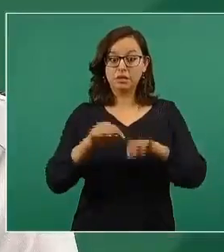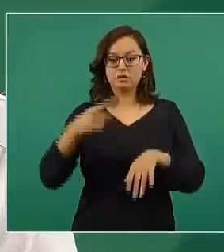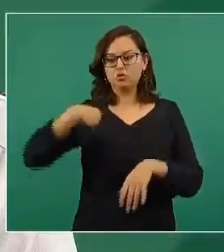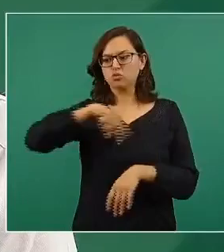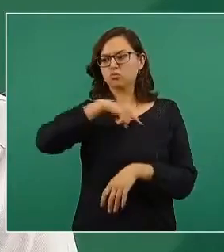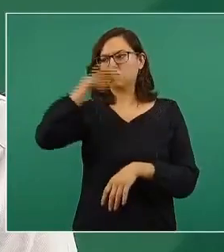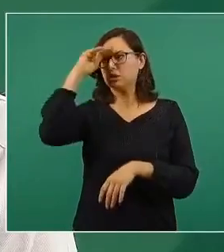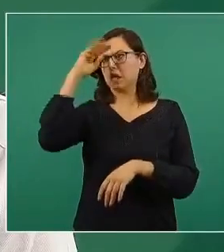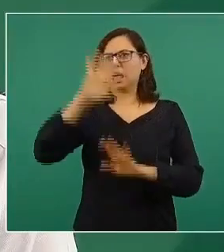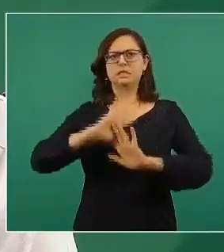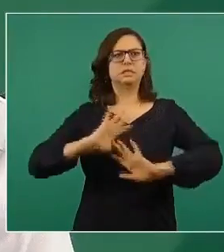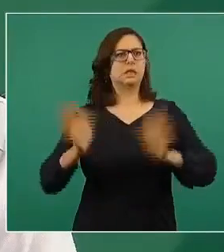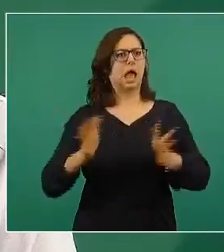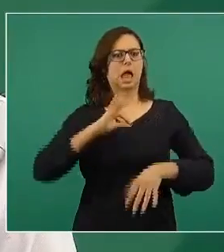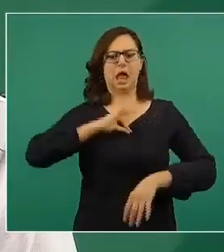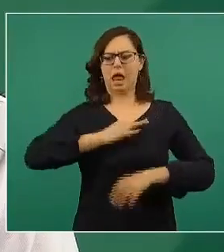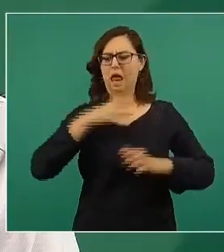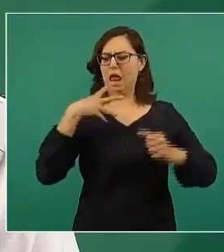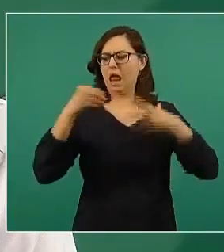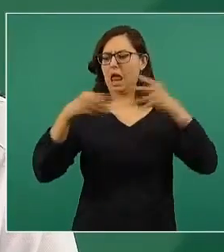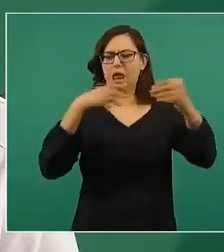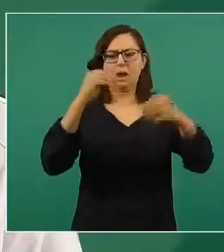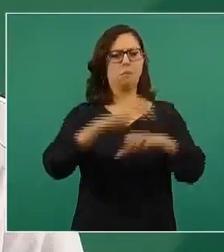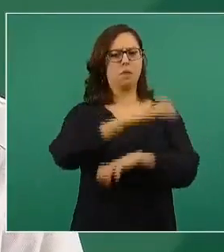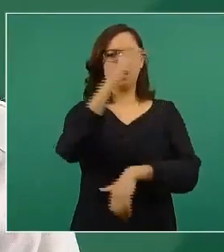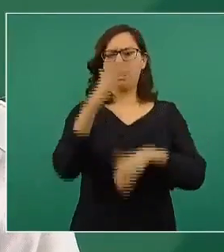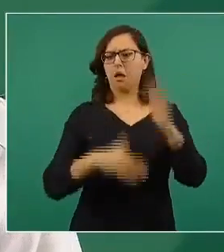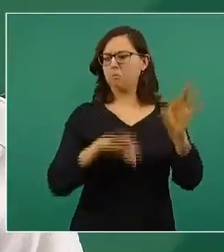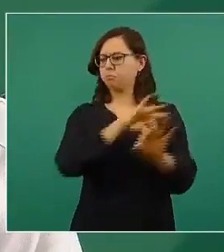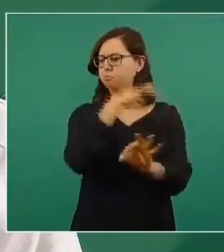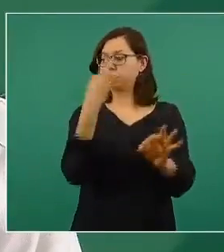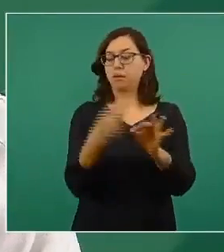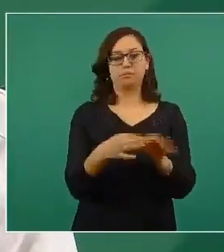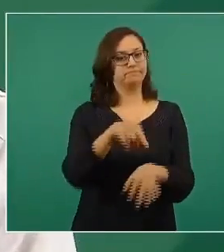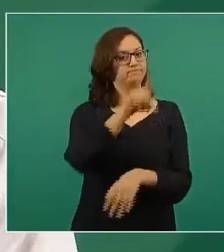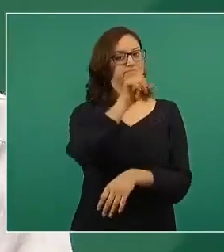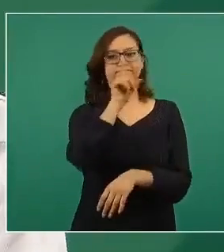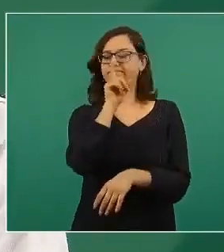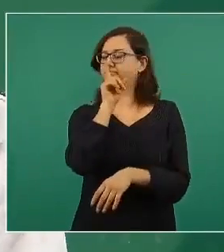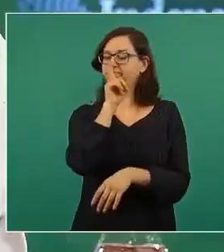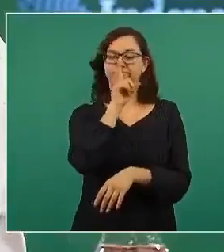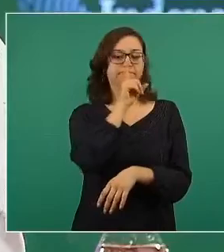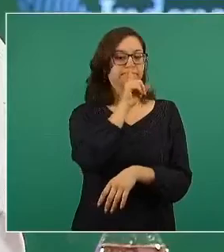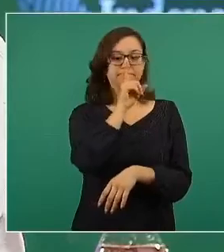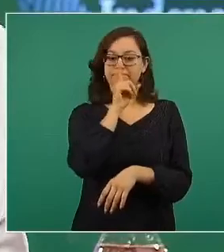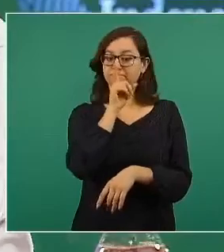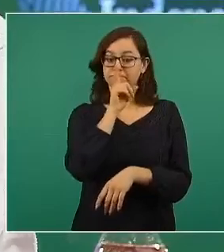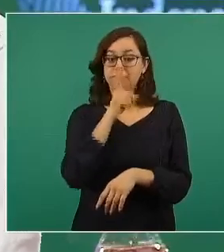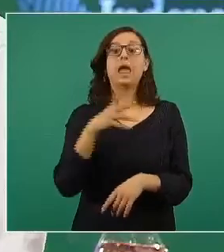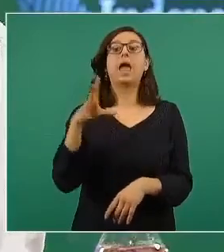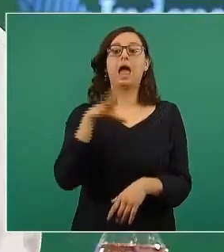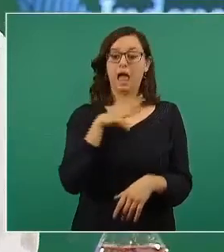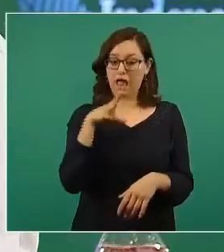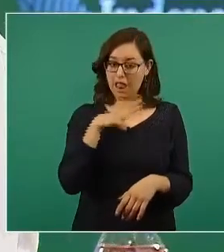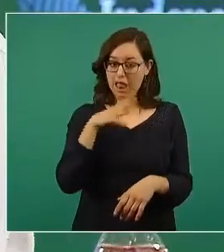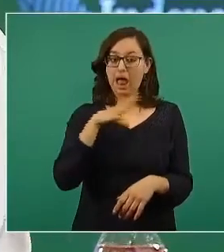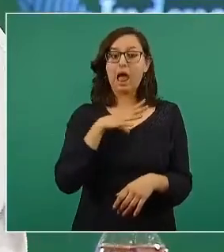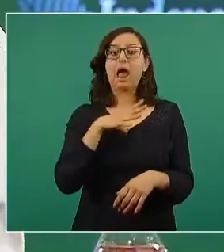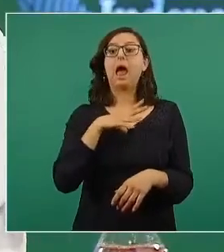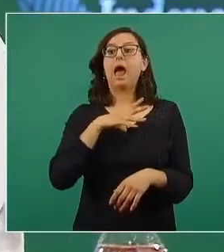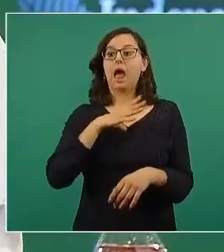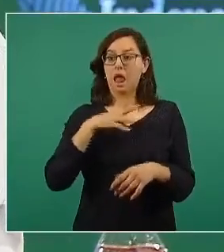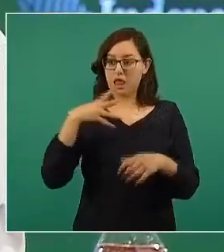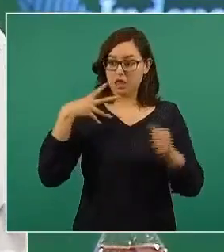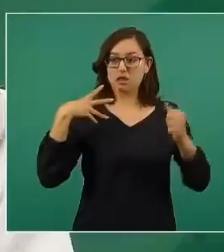considerando el fin de la epidemia. Lo hemos dicho muchas veces. Mientras exista la epidemia activa en cualquier parte del mundo, o